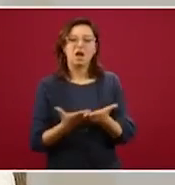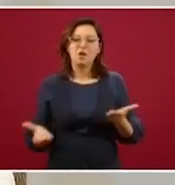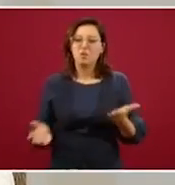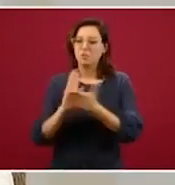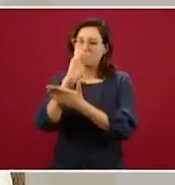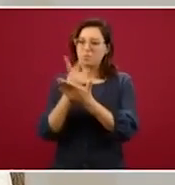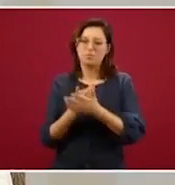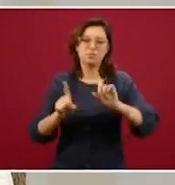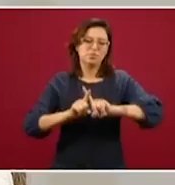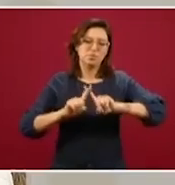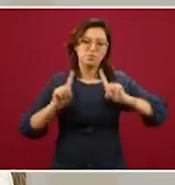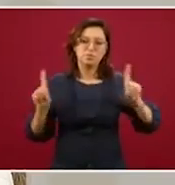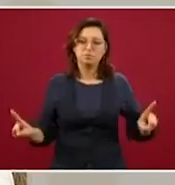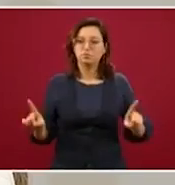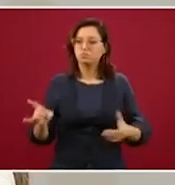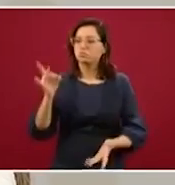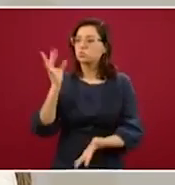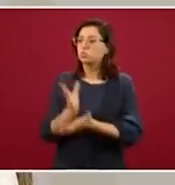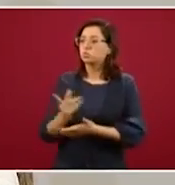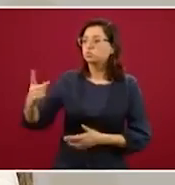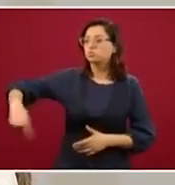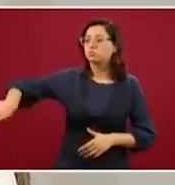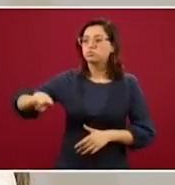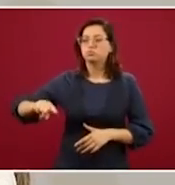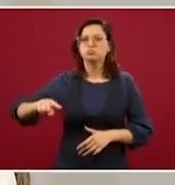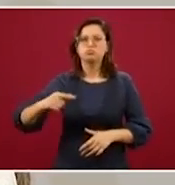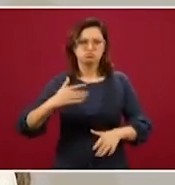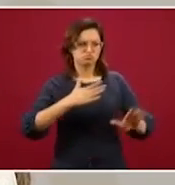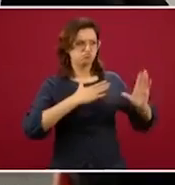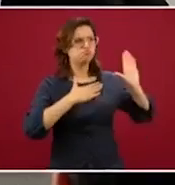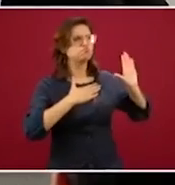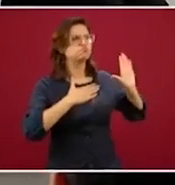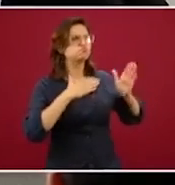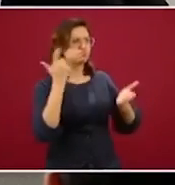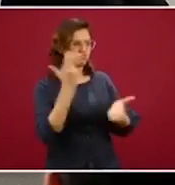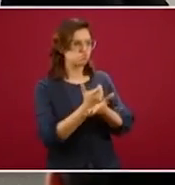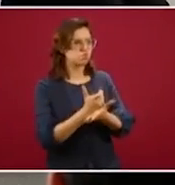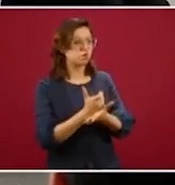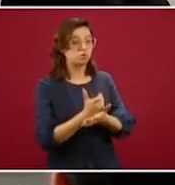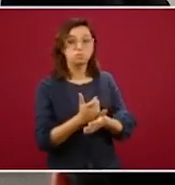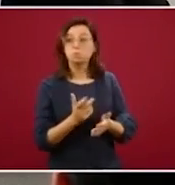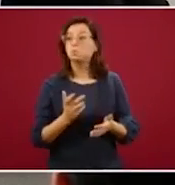características. Es a la palabra, porque la mayor riqueza